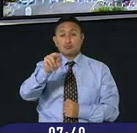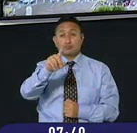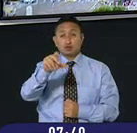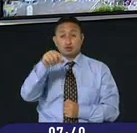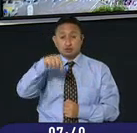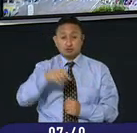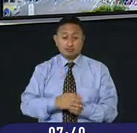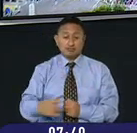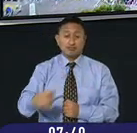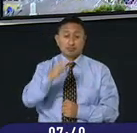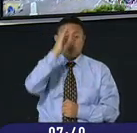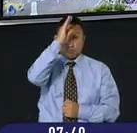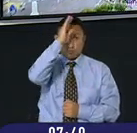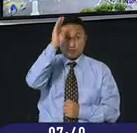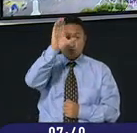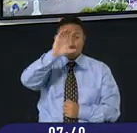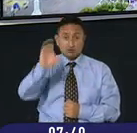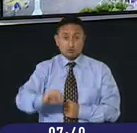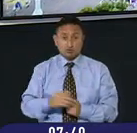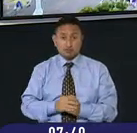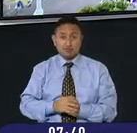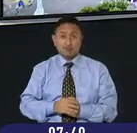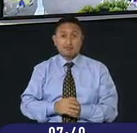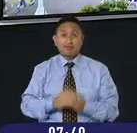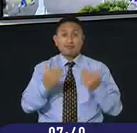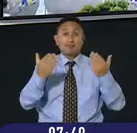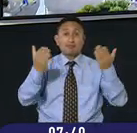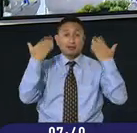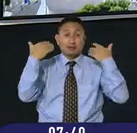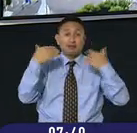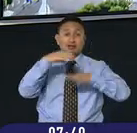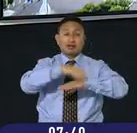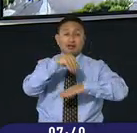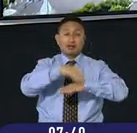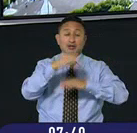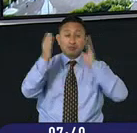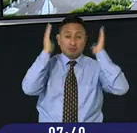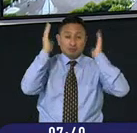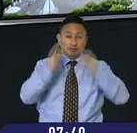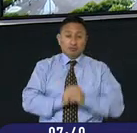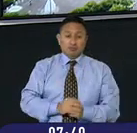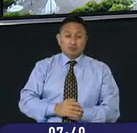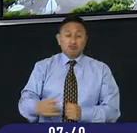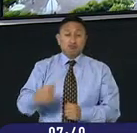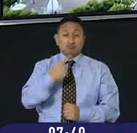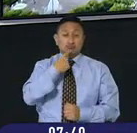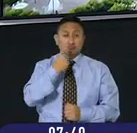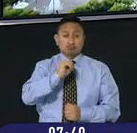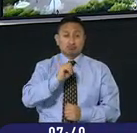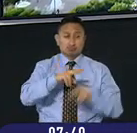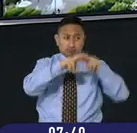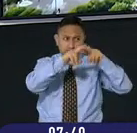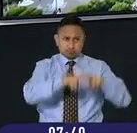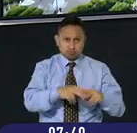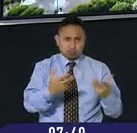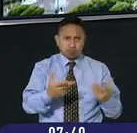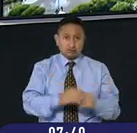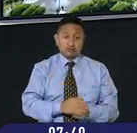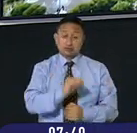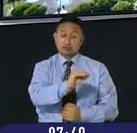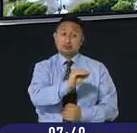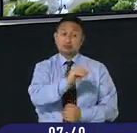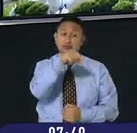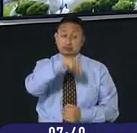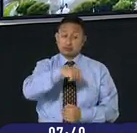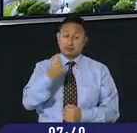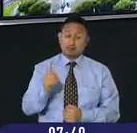de Ventanas, Quevedo y Babahoyo en la provincia de Los Ríos. La secretaria de Estado hizo un llamado de atención y anunció